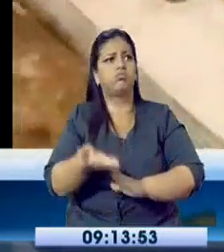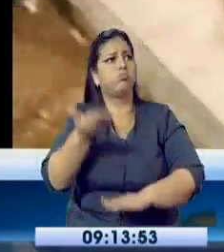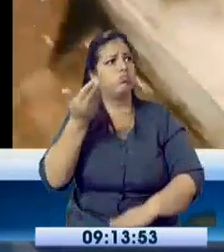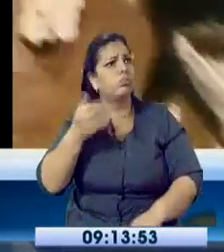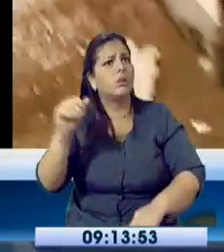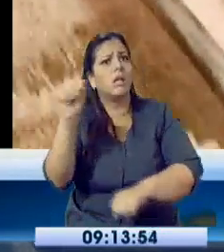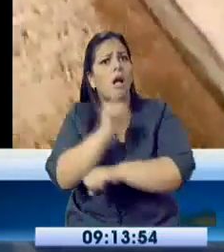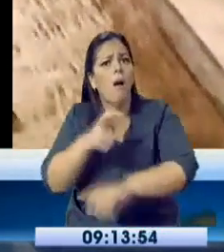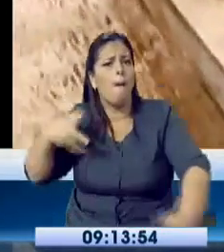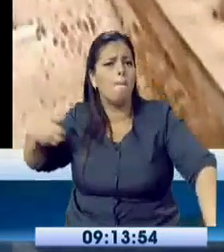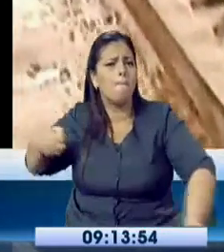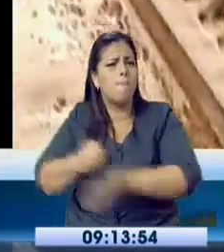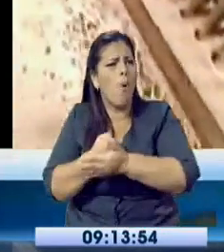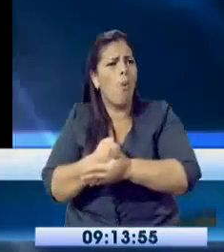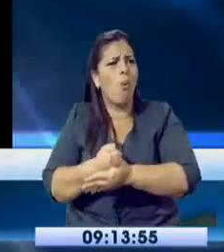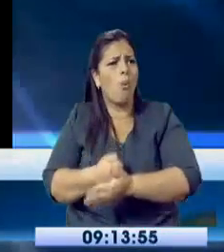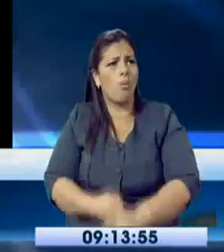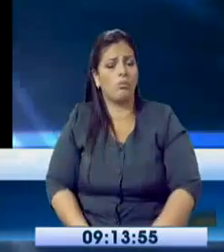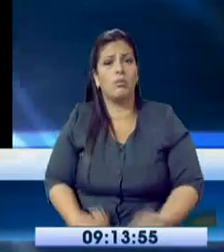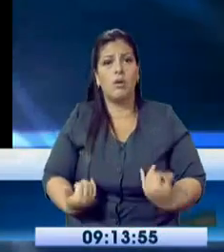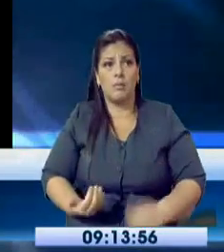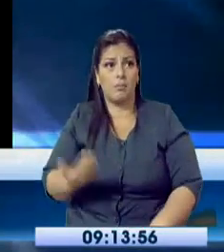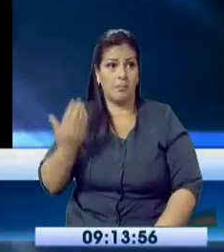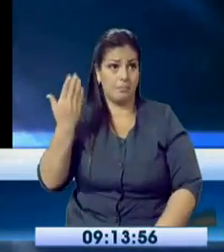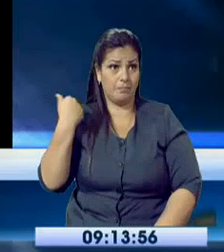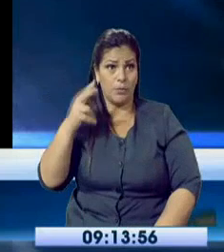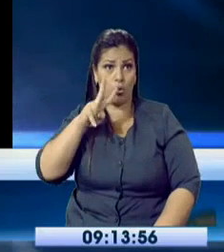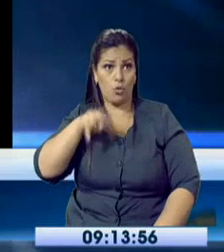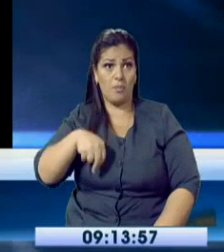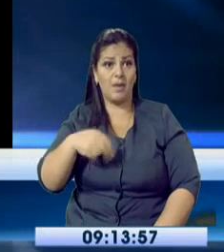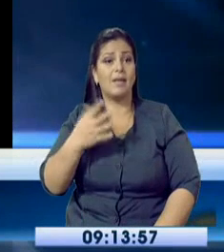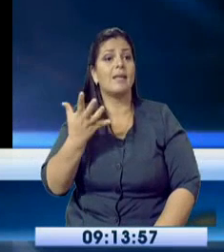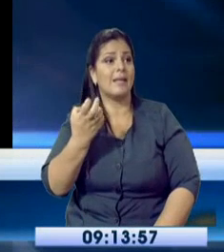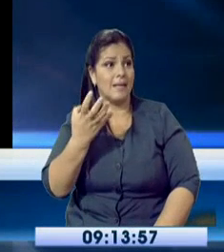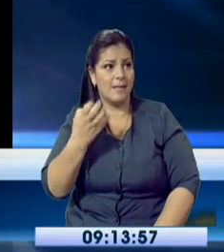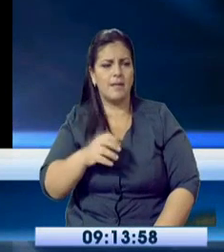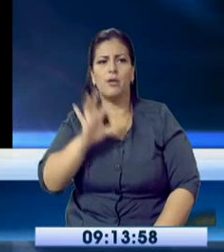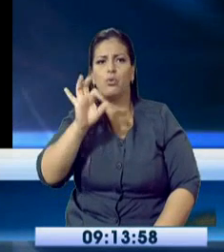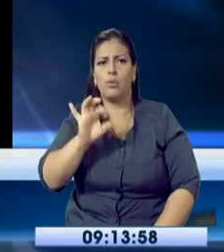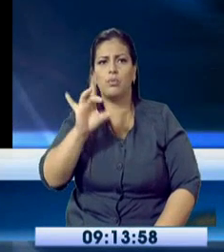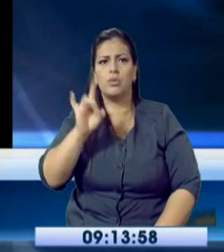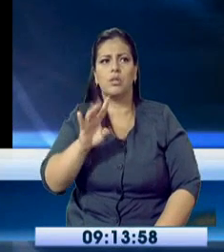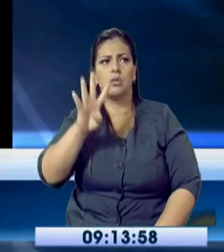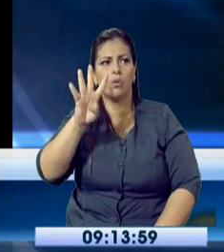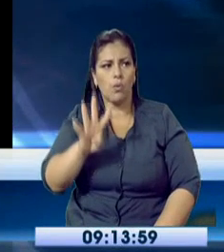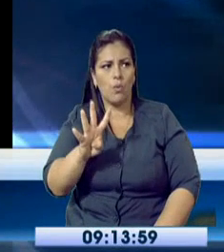en comparación con el año anterior, de 984 en el 2015 a